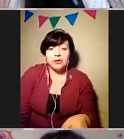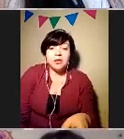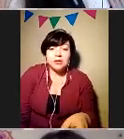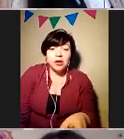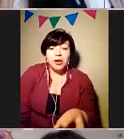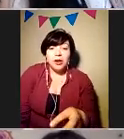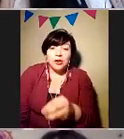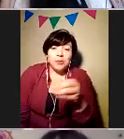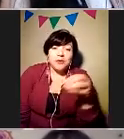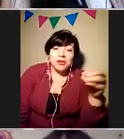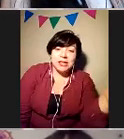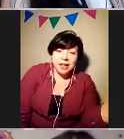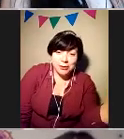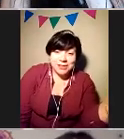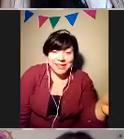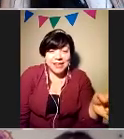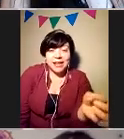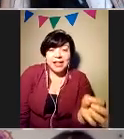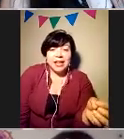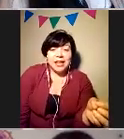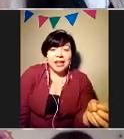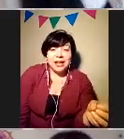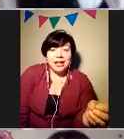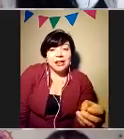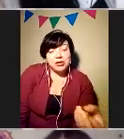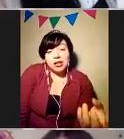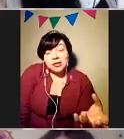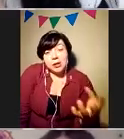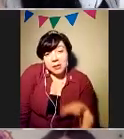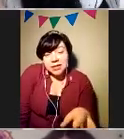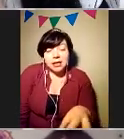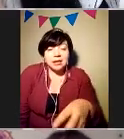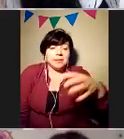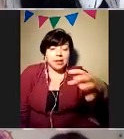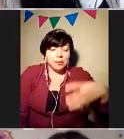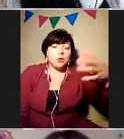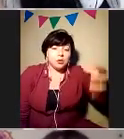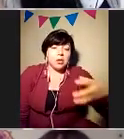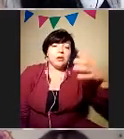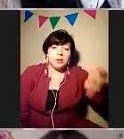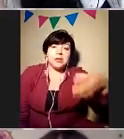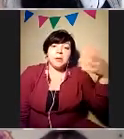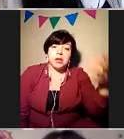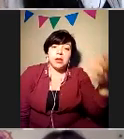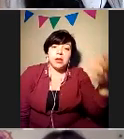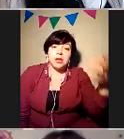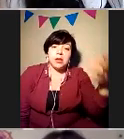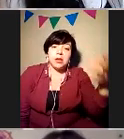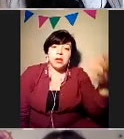cercanos al sueldo mínimo, no profesionalizados. Entonces, lo que pasa es que terminamos consumiendo, como decíamos,